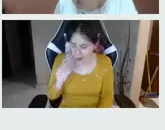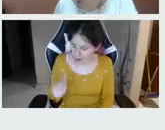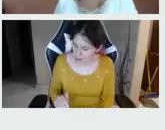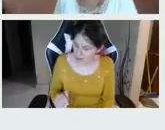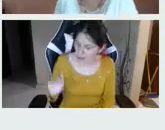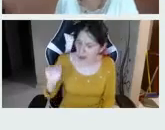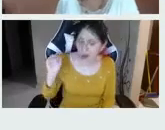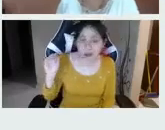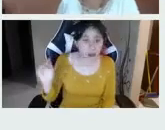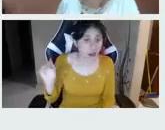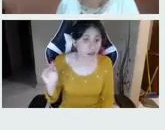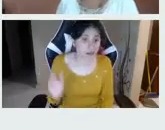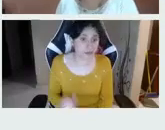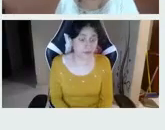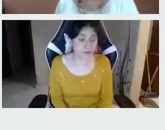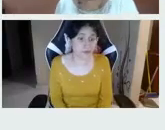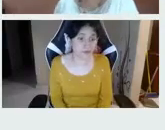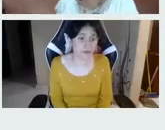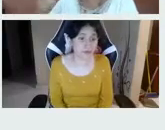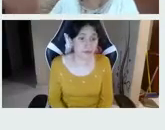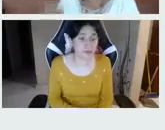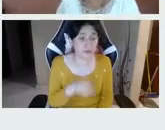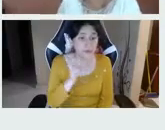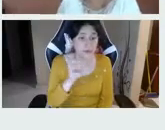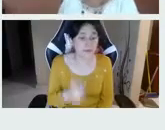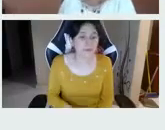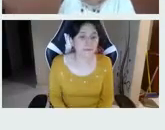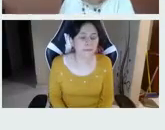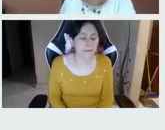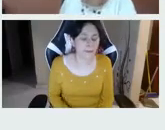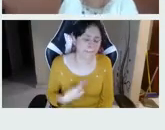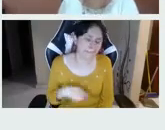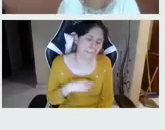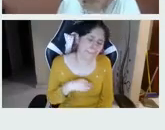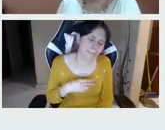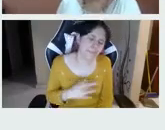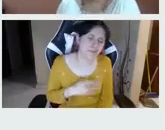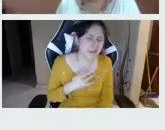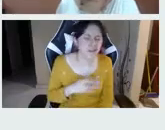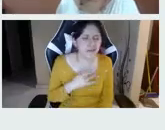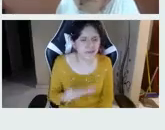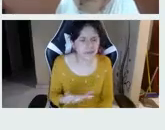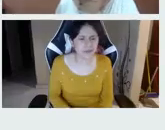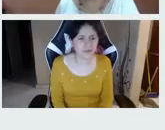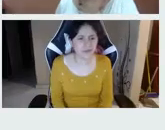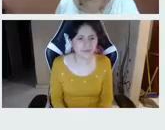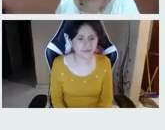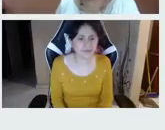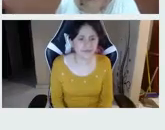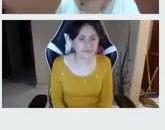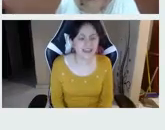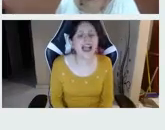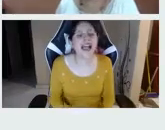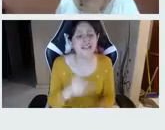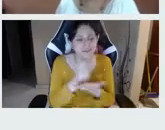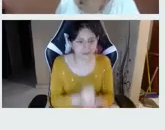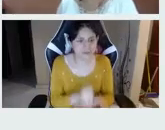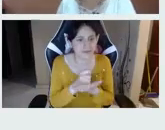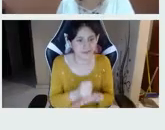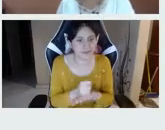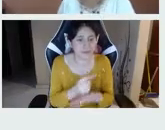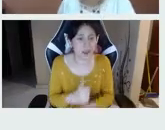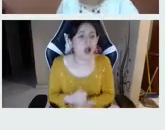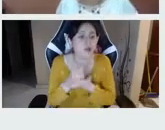condición diversa o no, pero sentimos esa ausencia, vacío o duelo, bueno, pues siempre está la propuesta terapéutica para